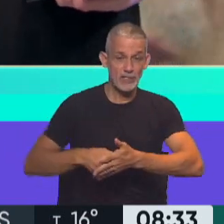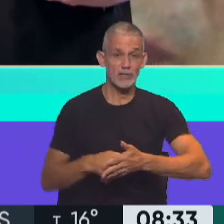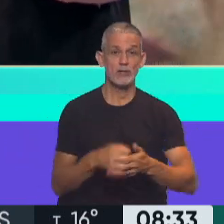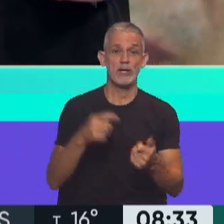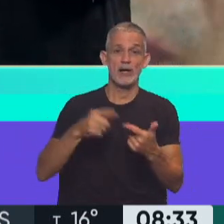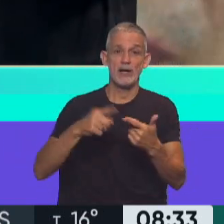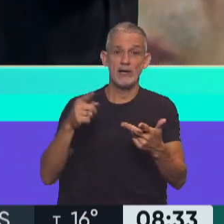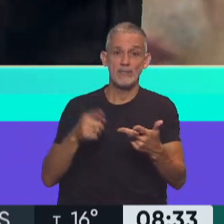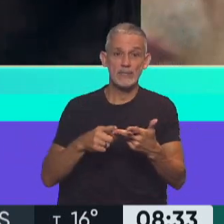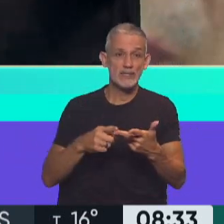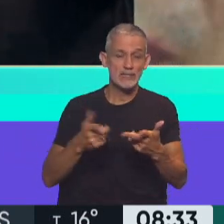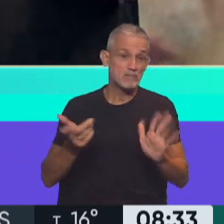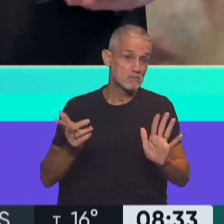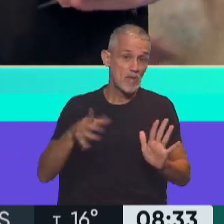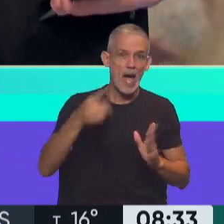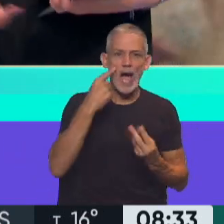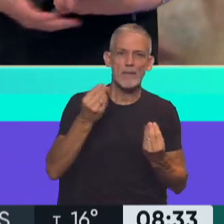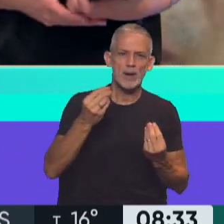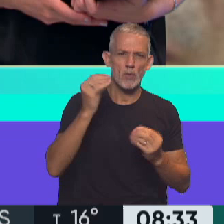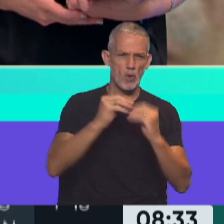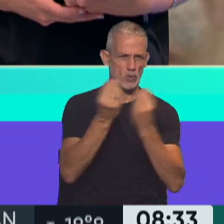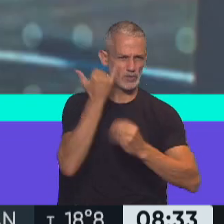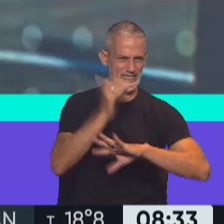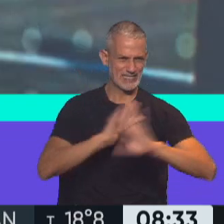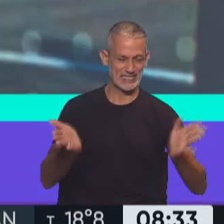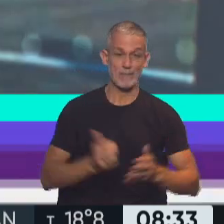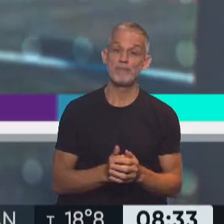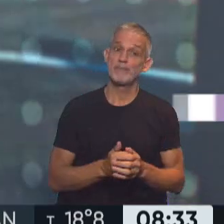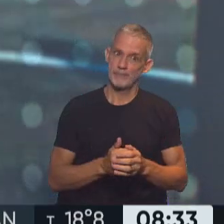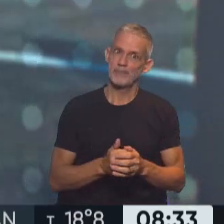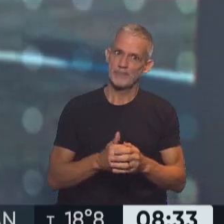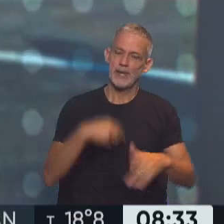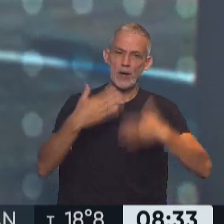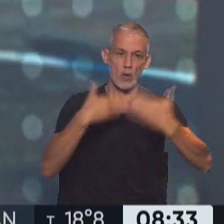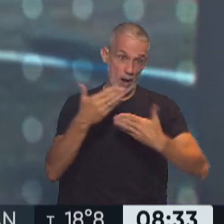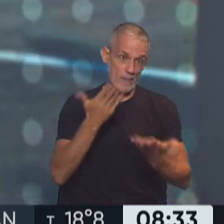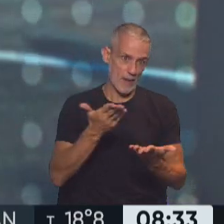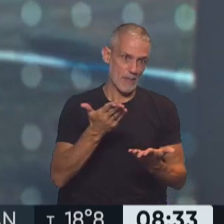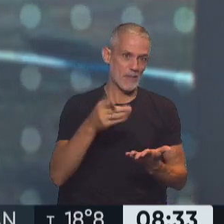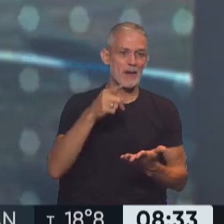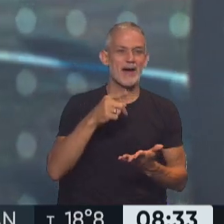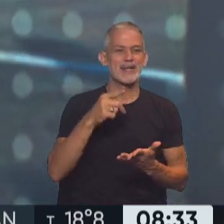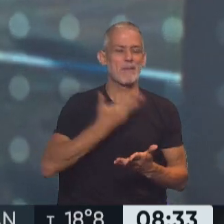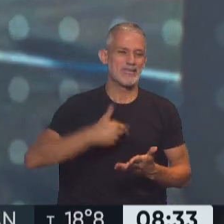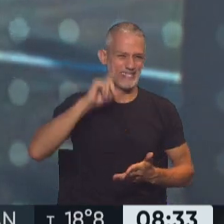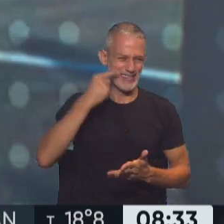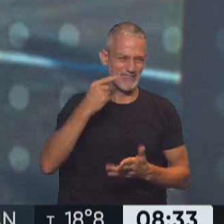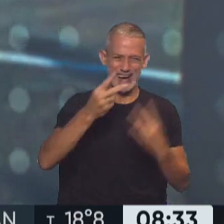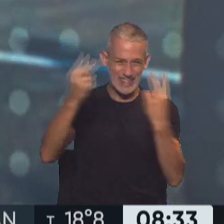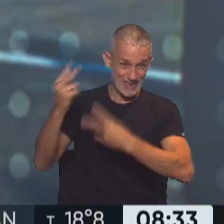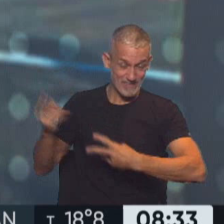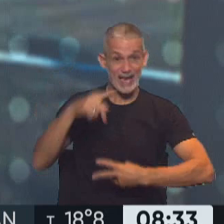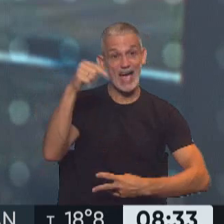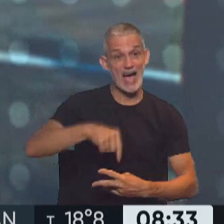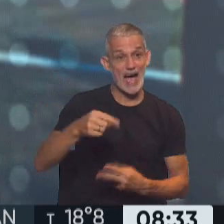para poder detallar y dar la conclusión final de la gira seguimos hablando con hablando obviamente de la gira del presidente alberto fernández en